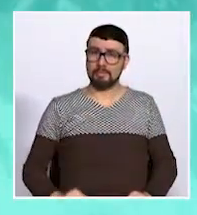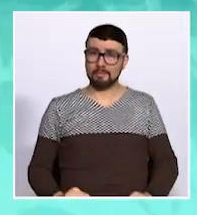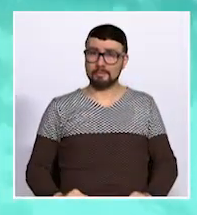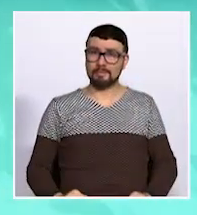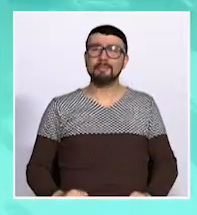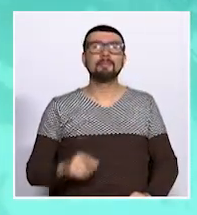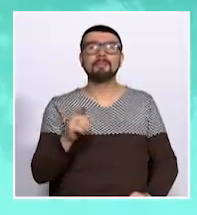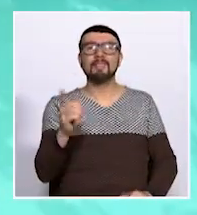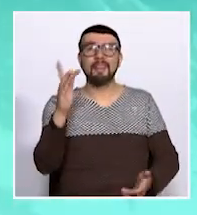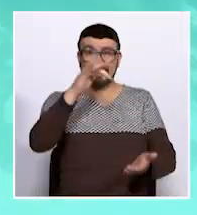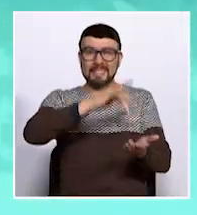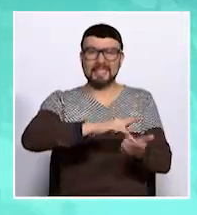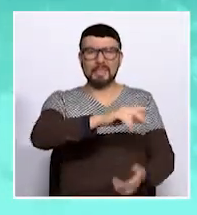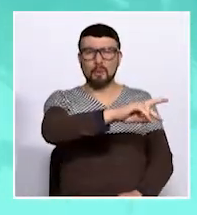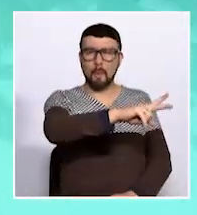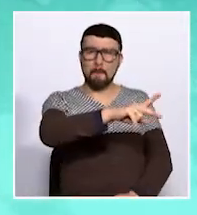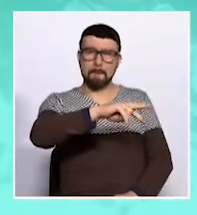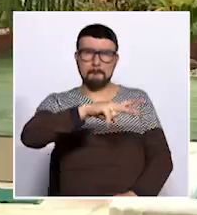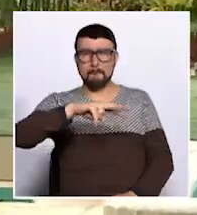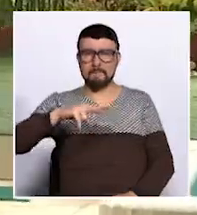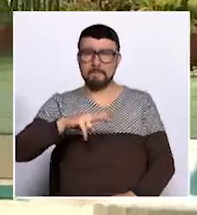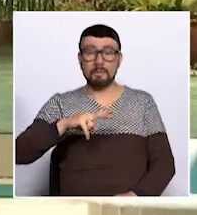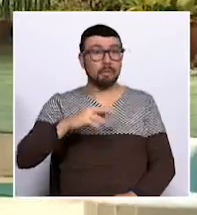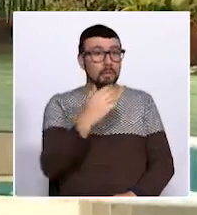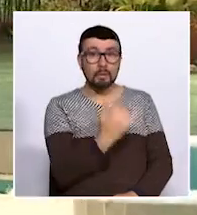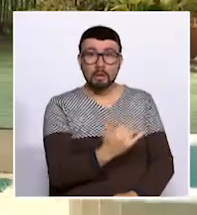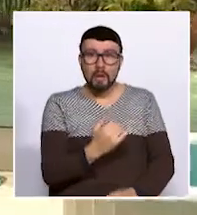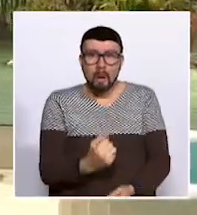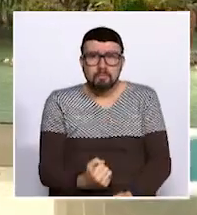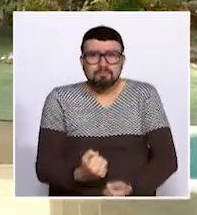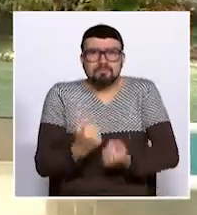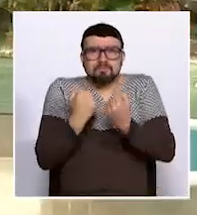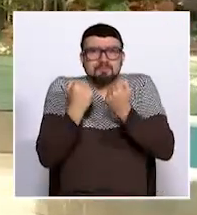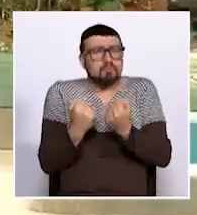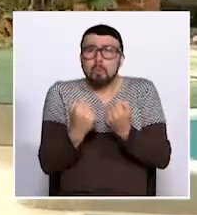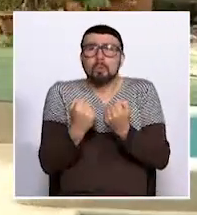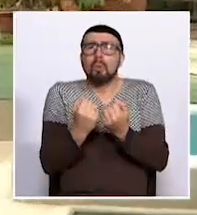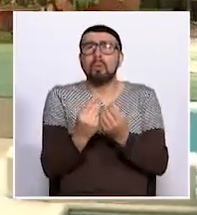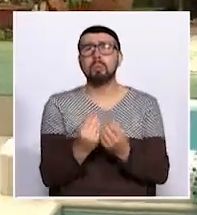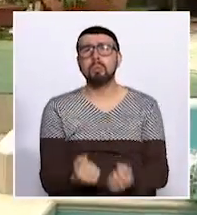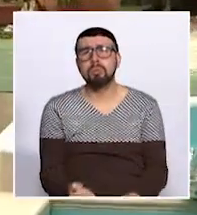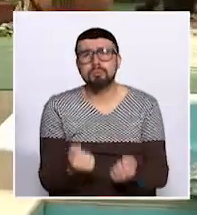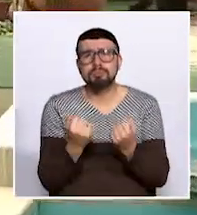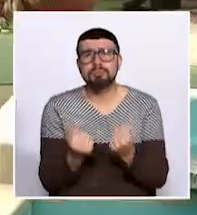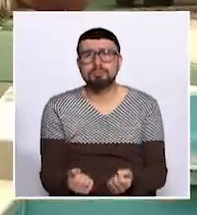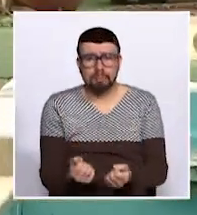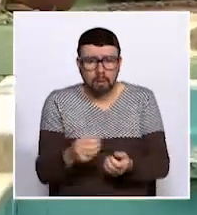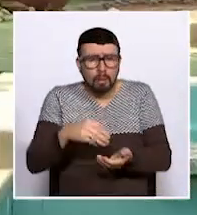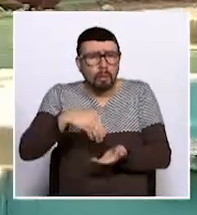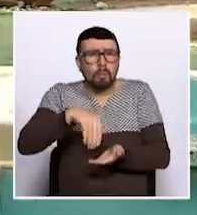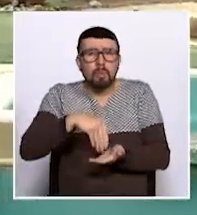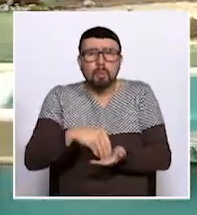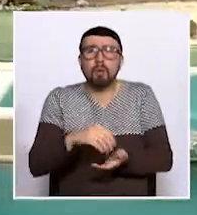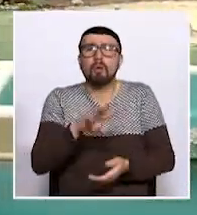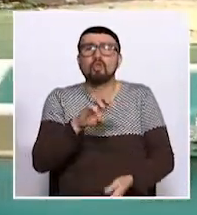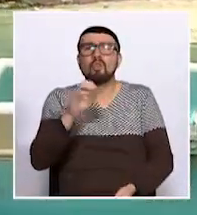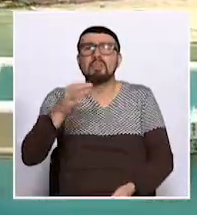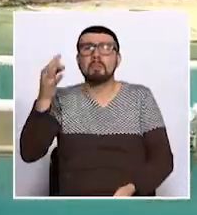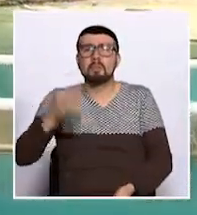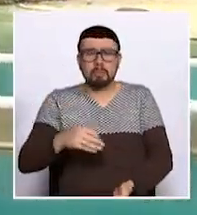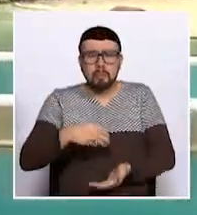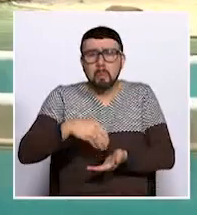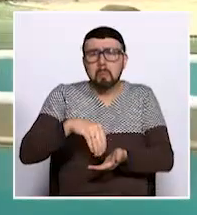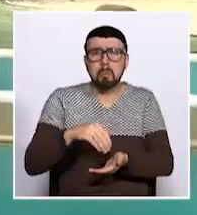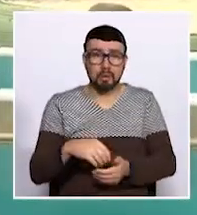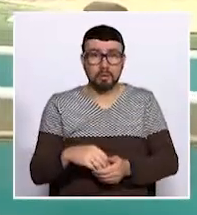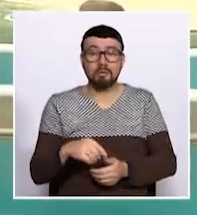nos metemos a una piscina, nuestro peso disminuye hasta un 90%, depende la cantidad de que